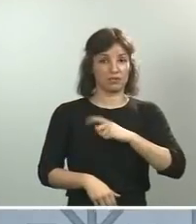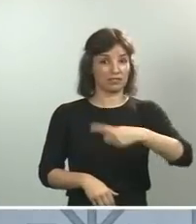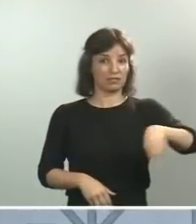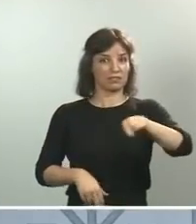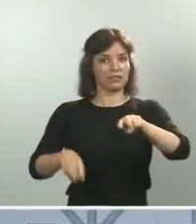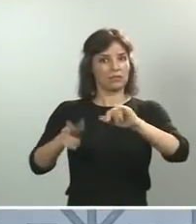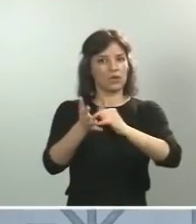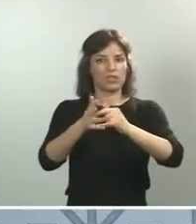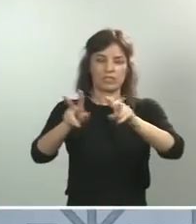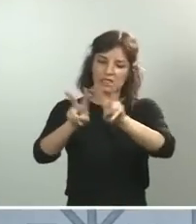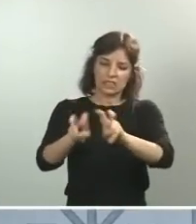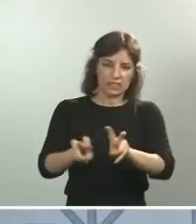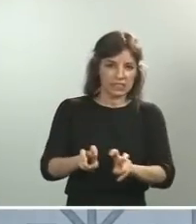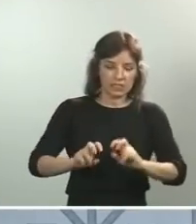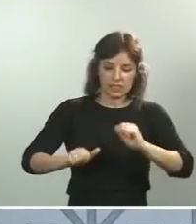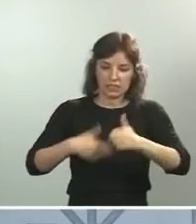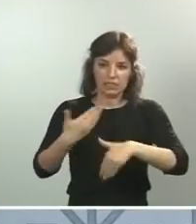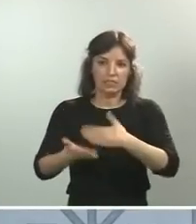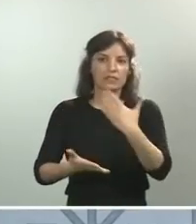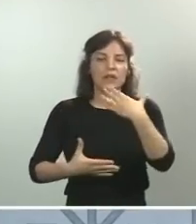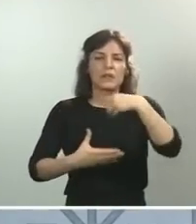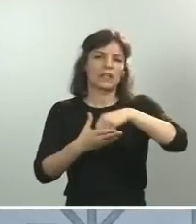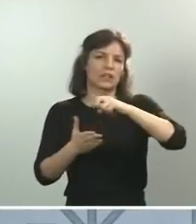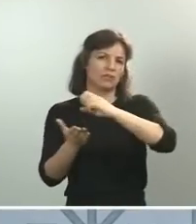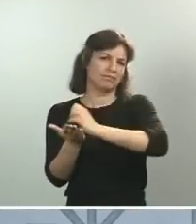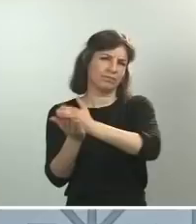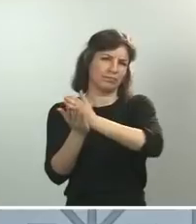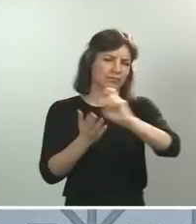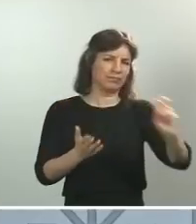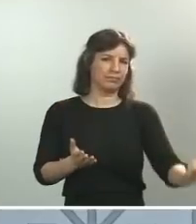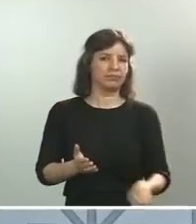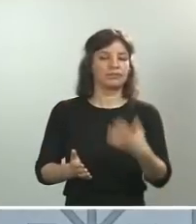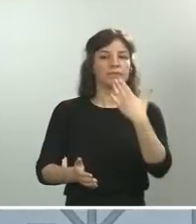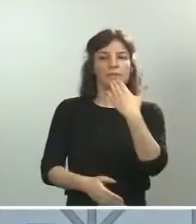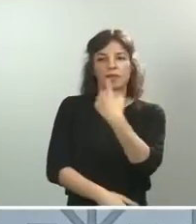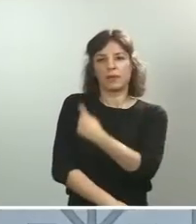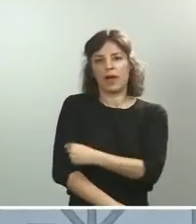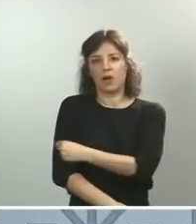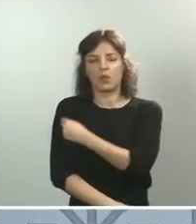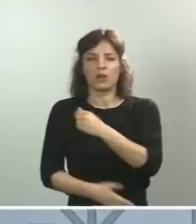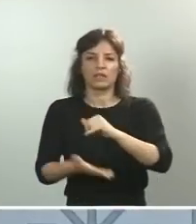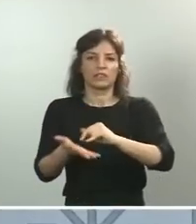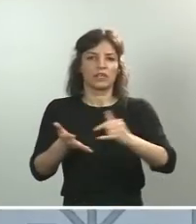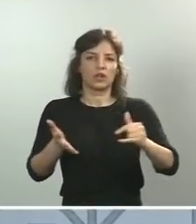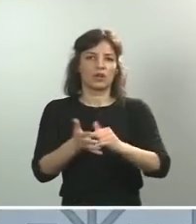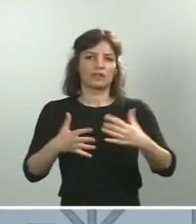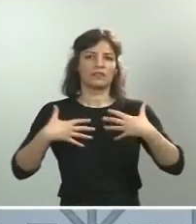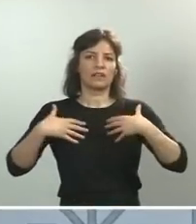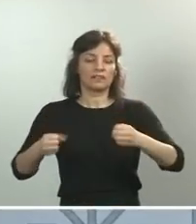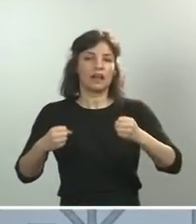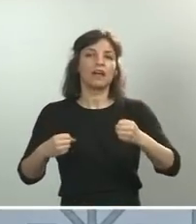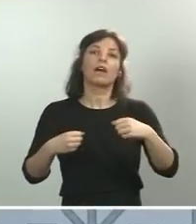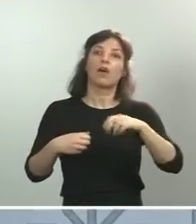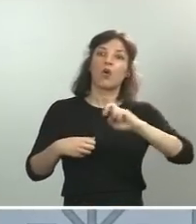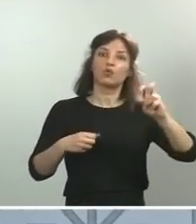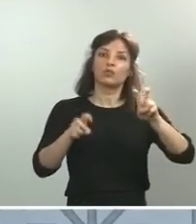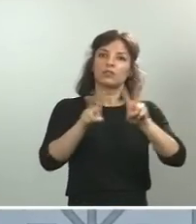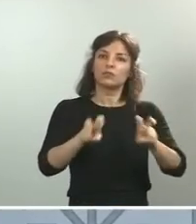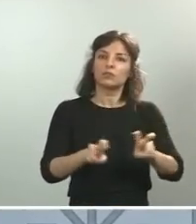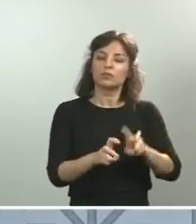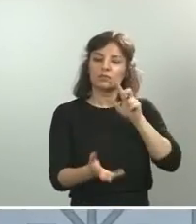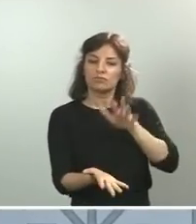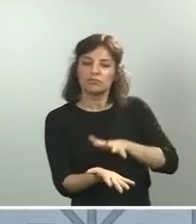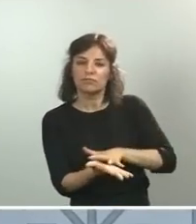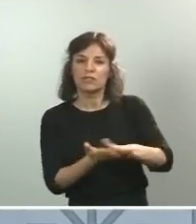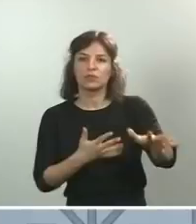incluyen vacunas, incluyen tecnología sanitaria, pero incluyen también estudios sobre el impacto social y psicológico